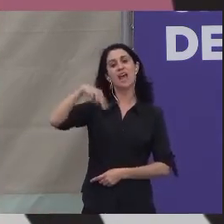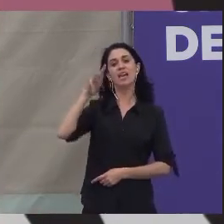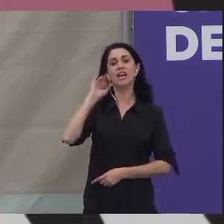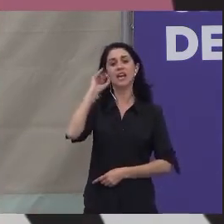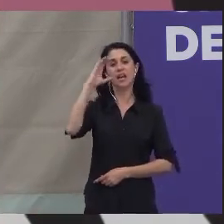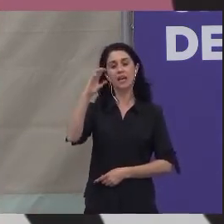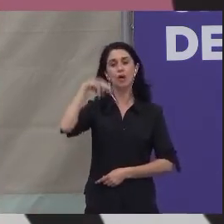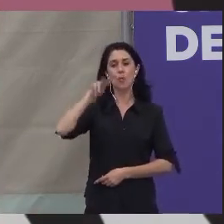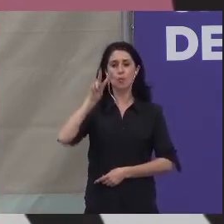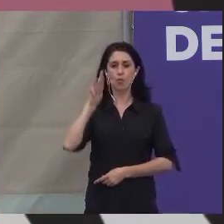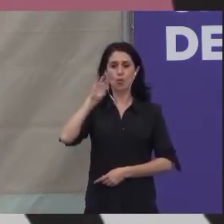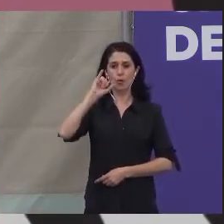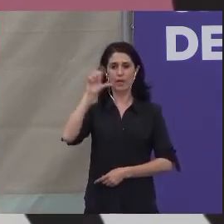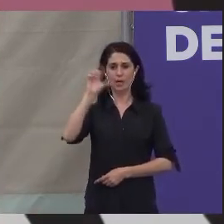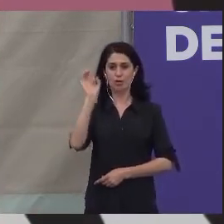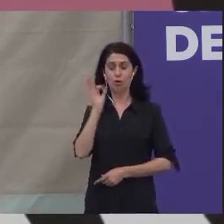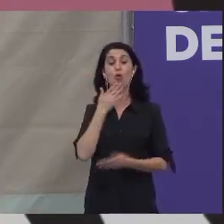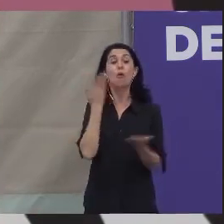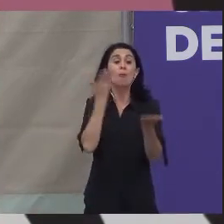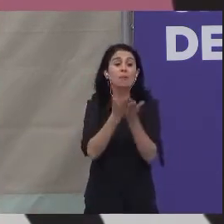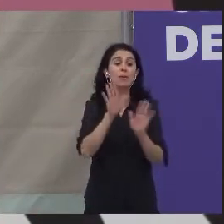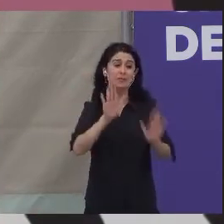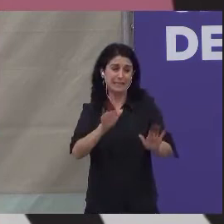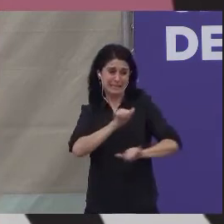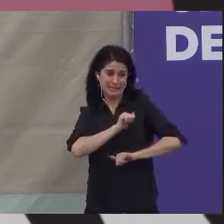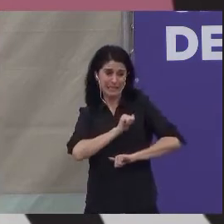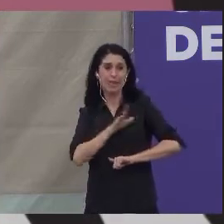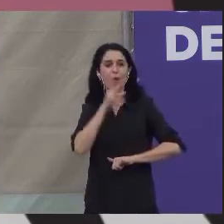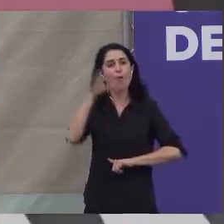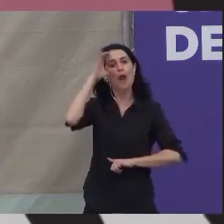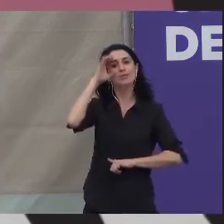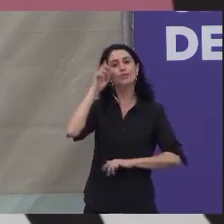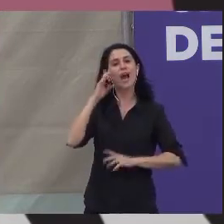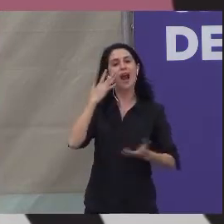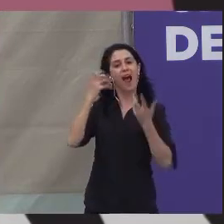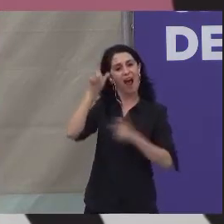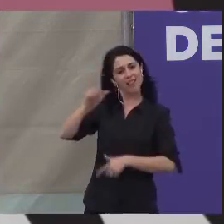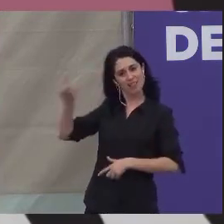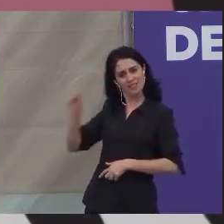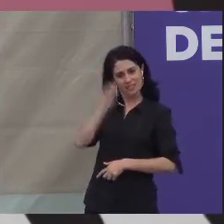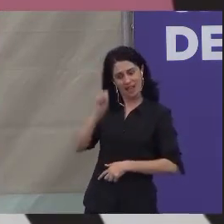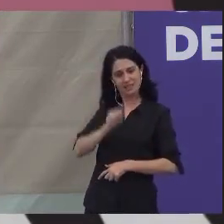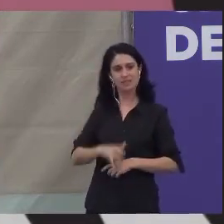uns minuts per a poder escoltar els artistes. I a soles volia...